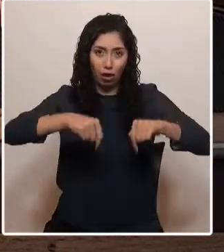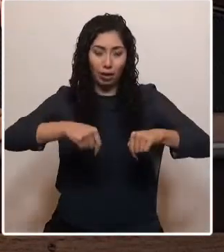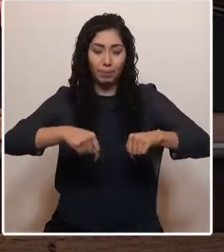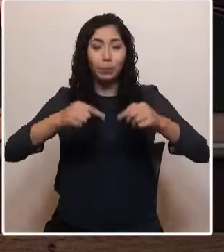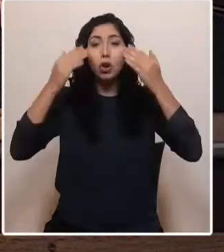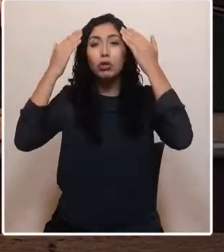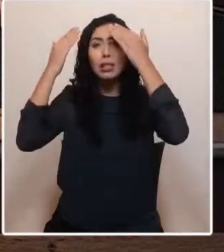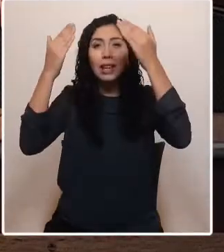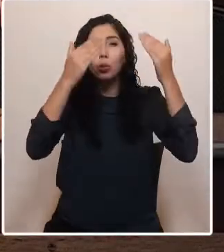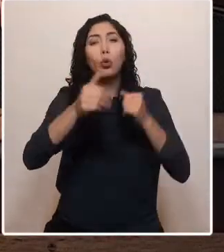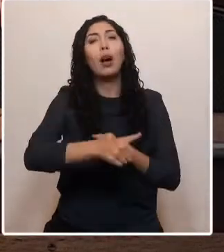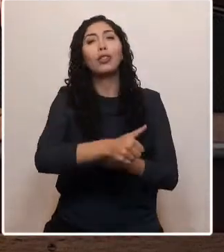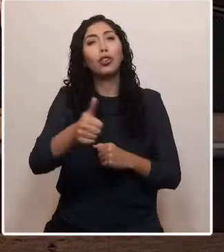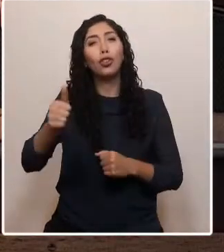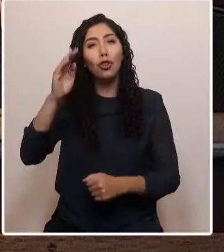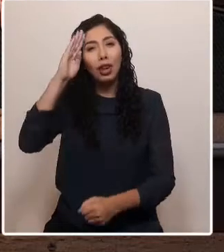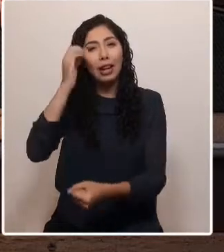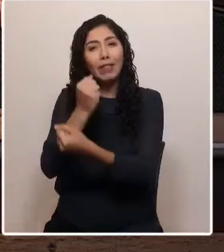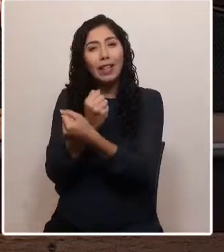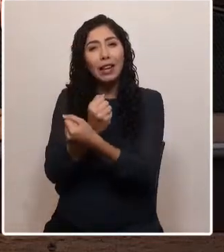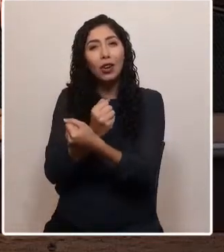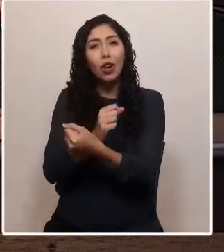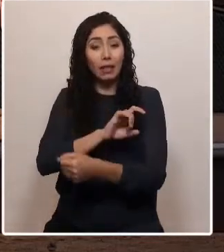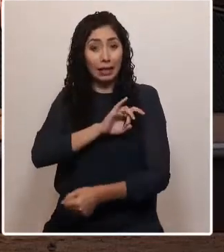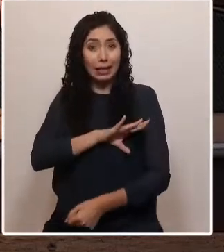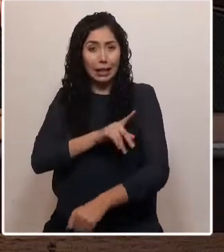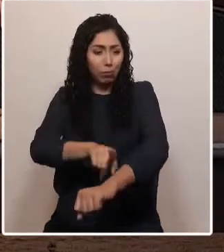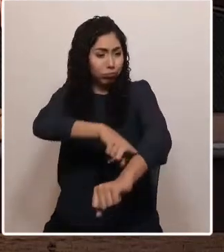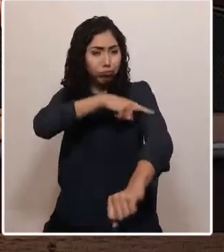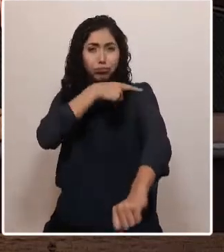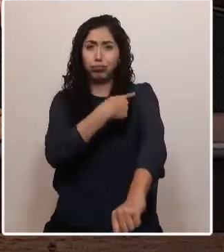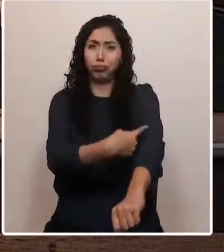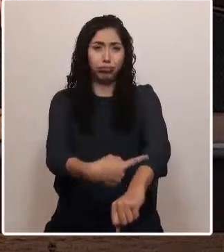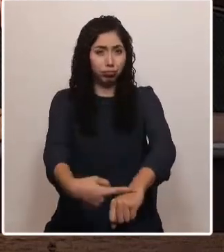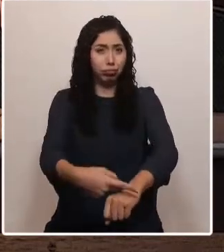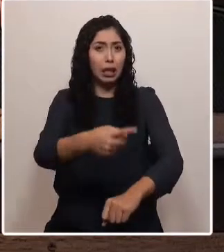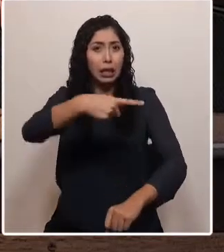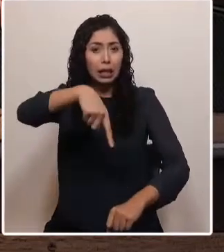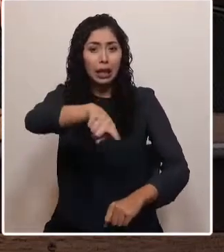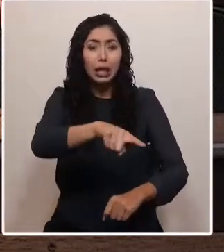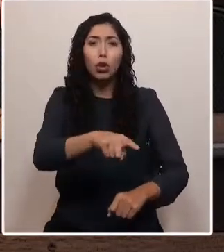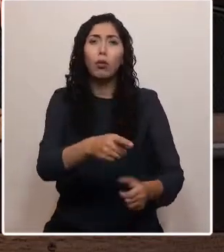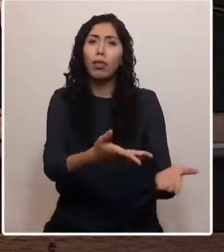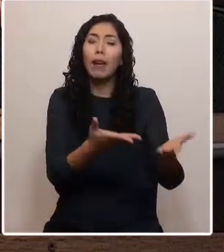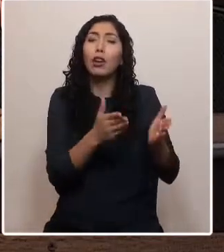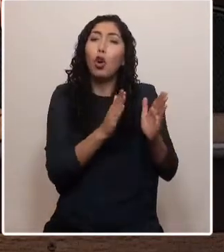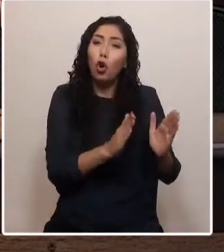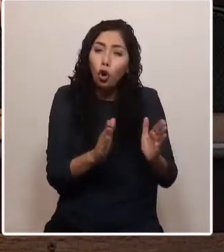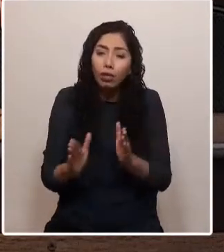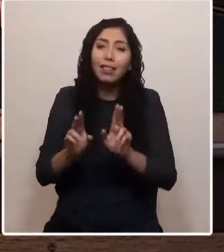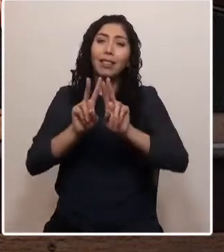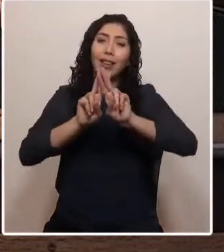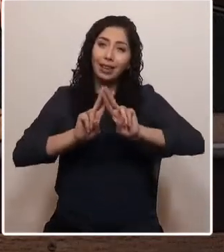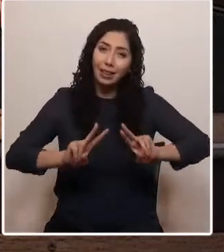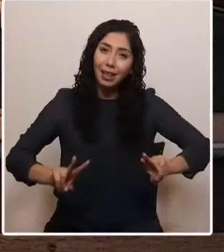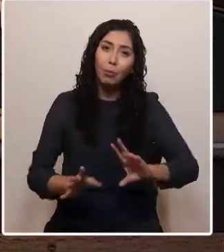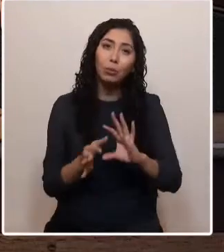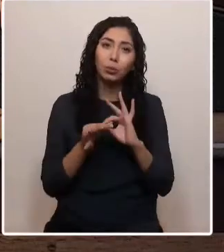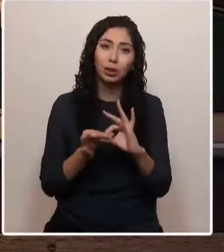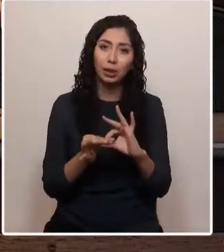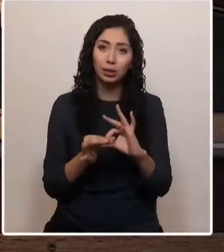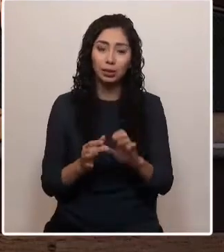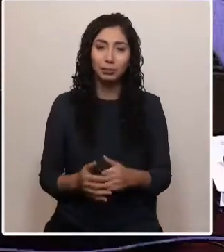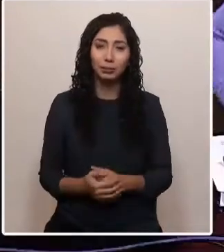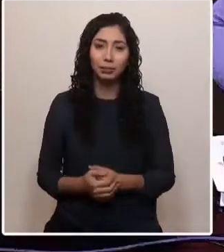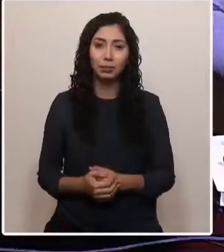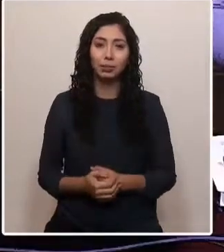todos los carabineros que están a lo largo de Chile, que hacen patria y que nos dan orden y tranquilidad. Muchas gracias.